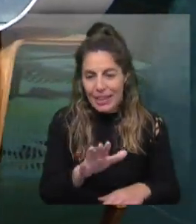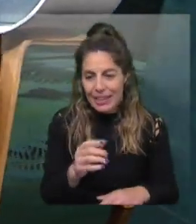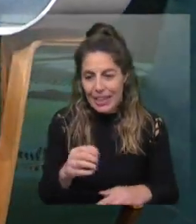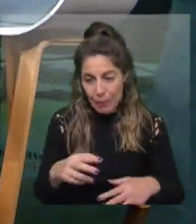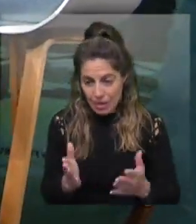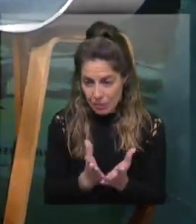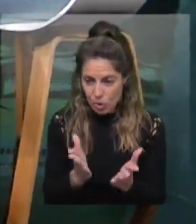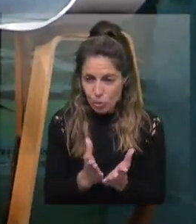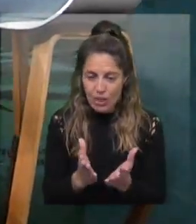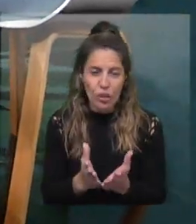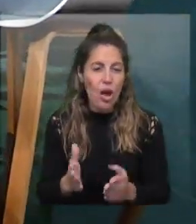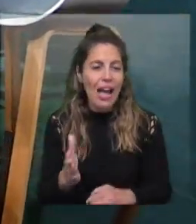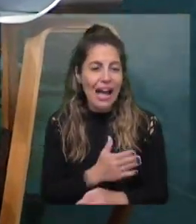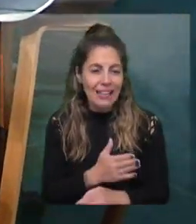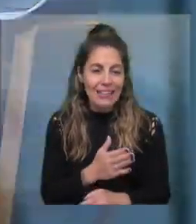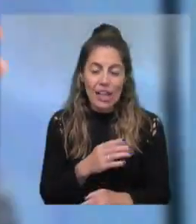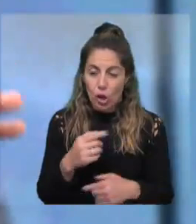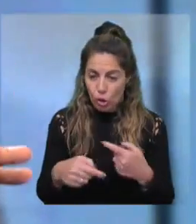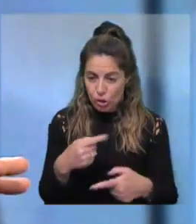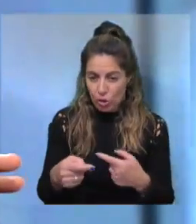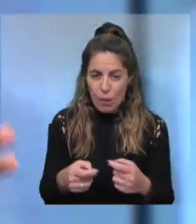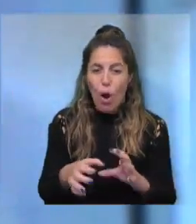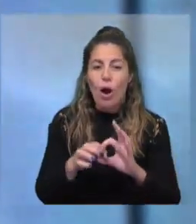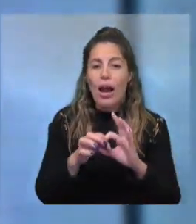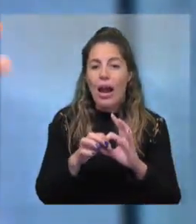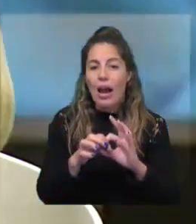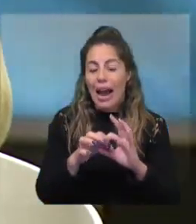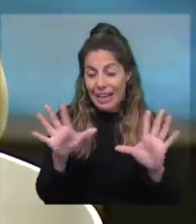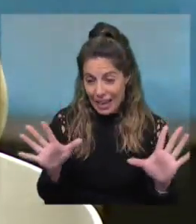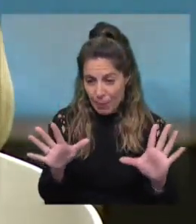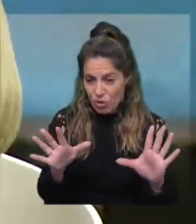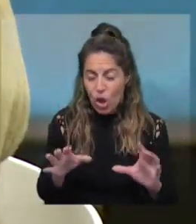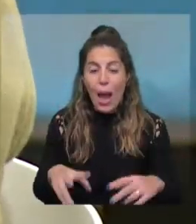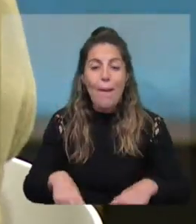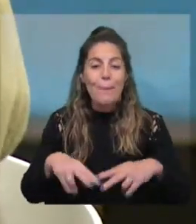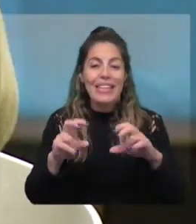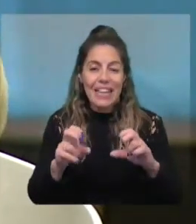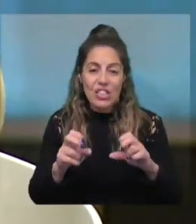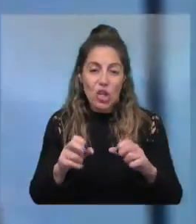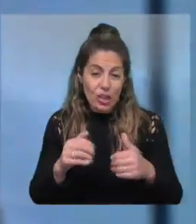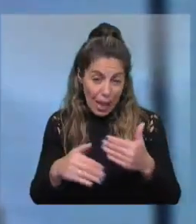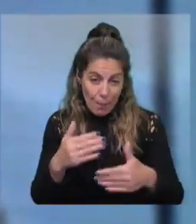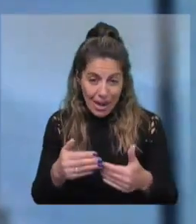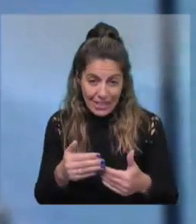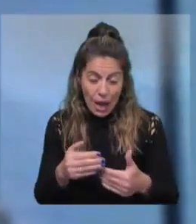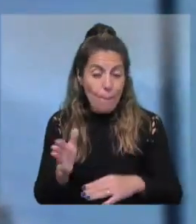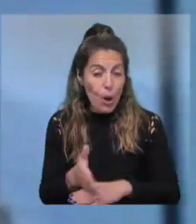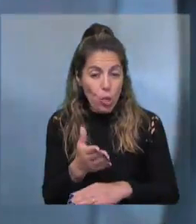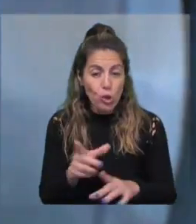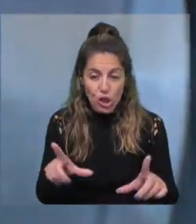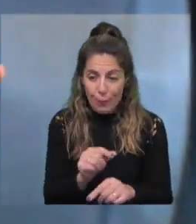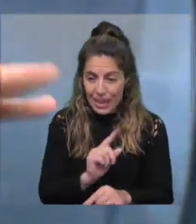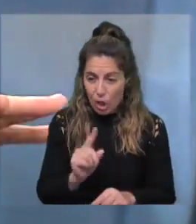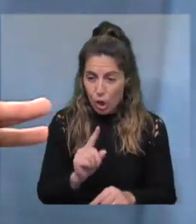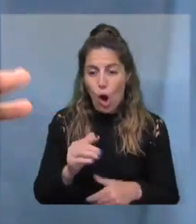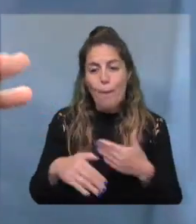Bien. Antes que sigamos, aclaremos, es una investigación en marcha, no hay ningún producto terminado, están en pleno proceso, de todos modos